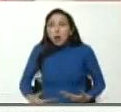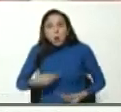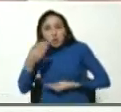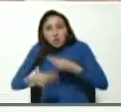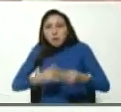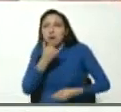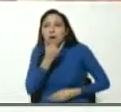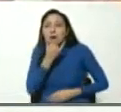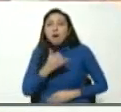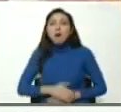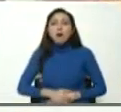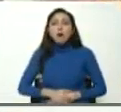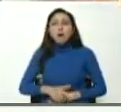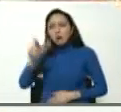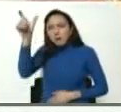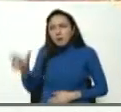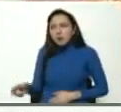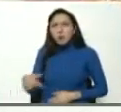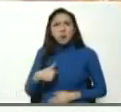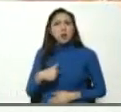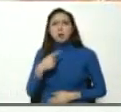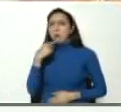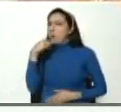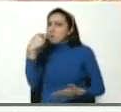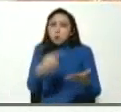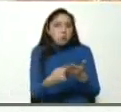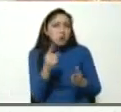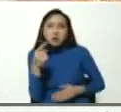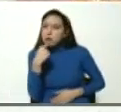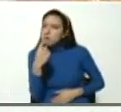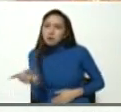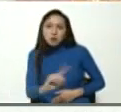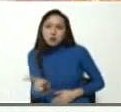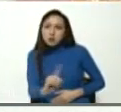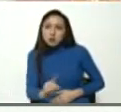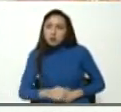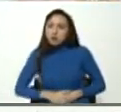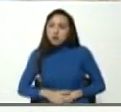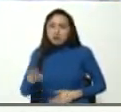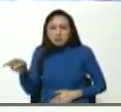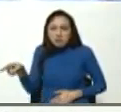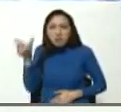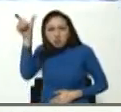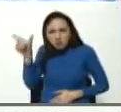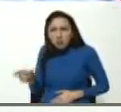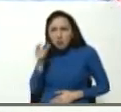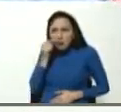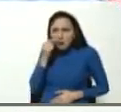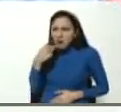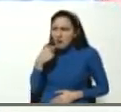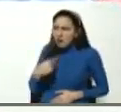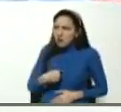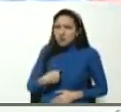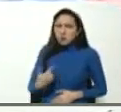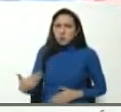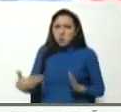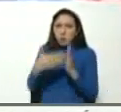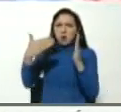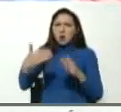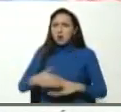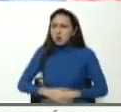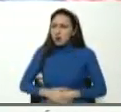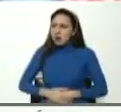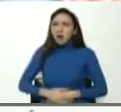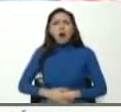tal persona al cual no quiero nombrar tal persona nos acaba de decir esto comandante